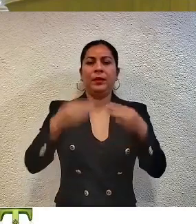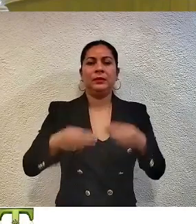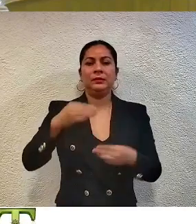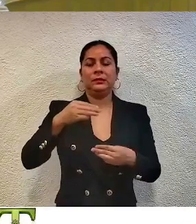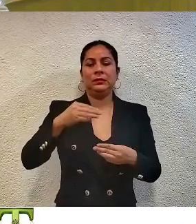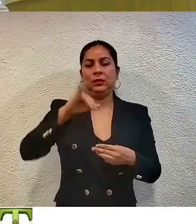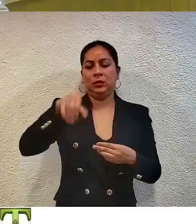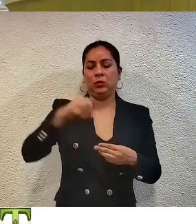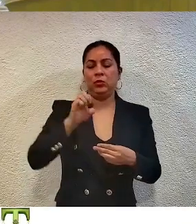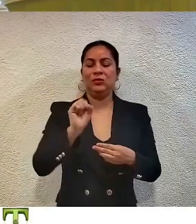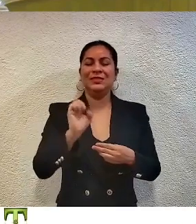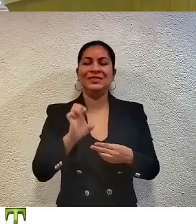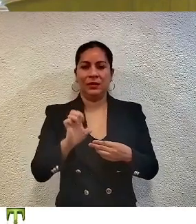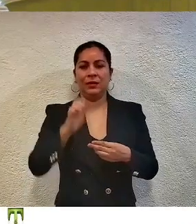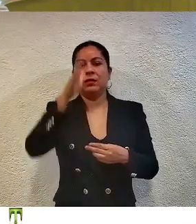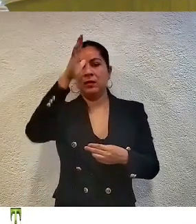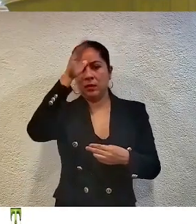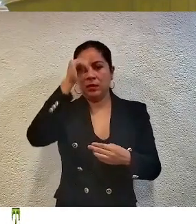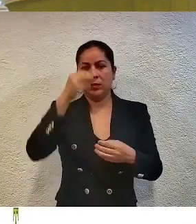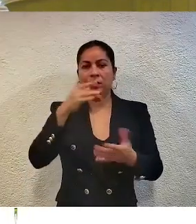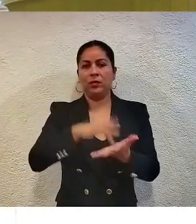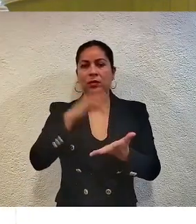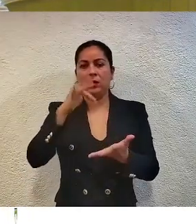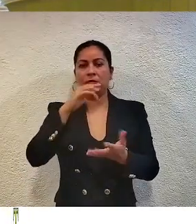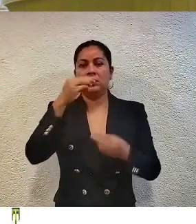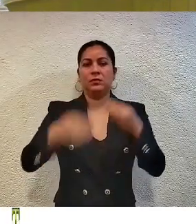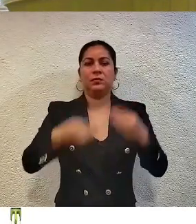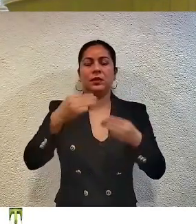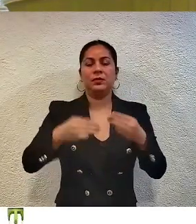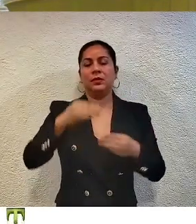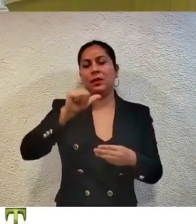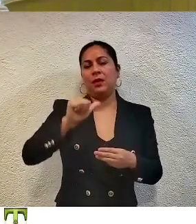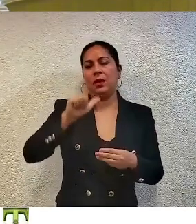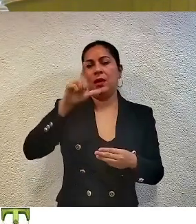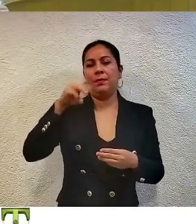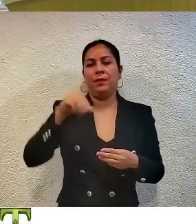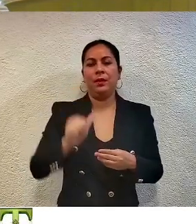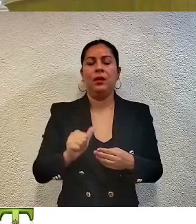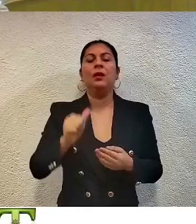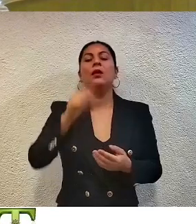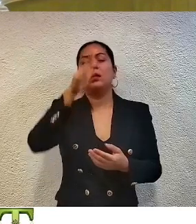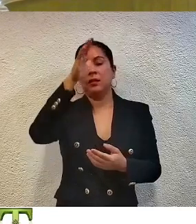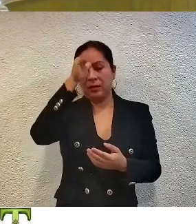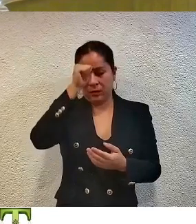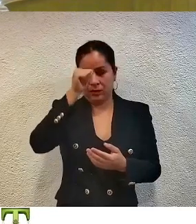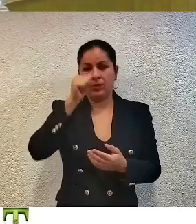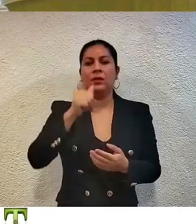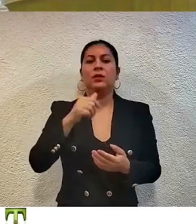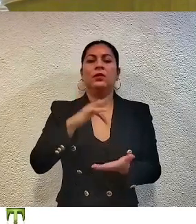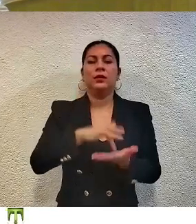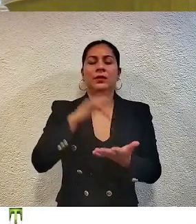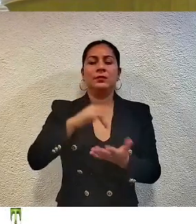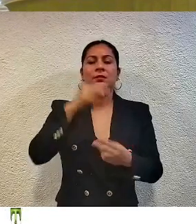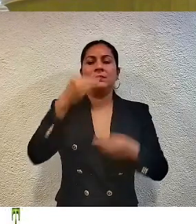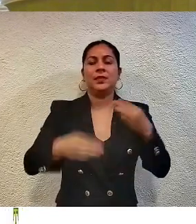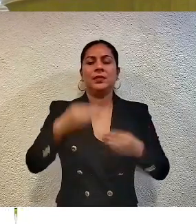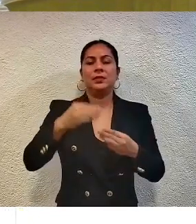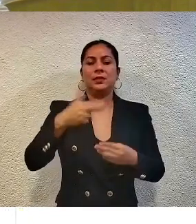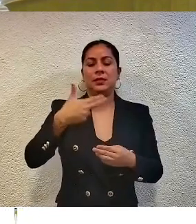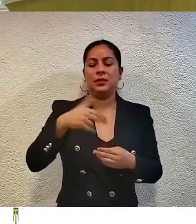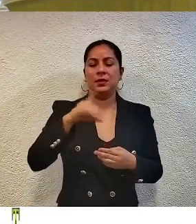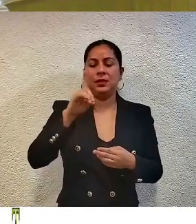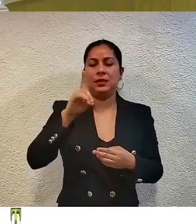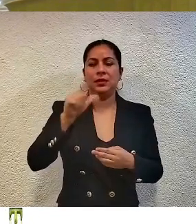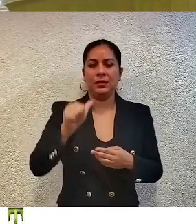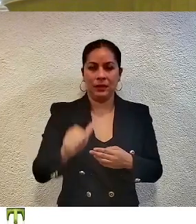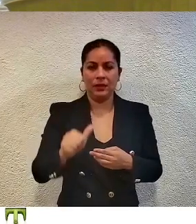A favor del proyecto. Gracias, magistrado. Magistrada Almadelia Eugenio Alcaraz. Con el proyecto. Gracias, magistrada. Magistrada Hilda Rosa Delgado Brito.